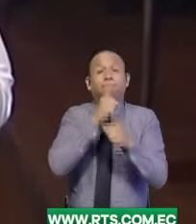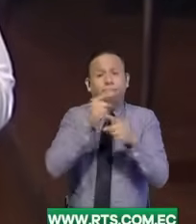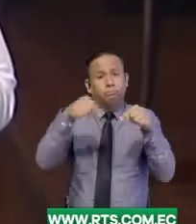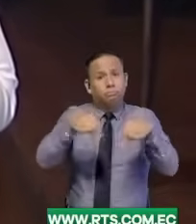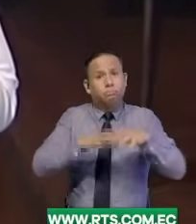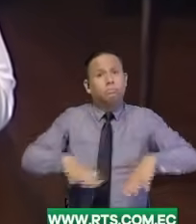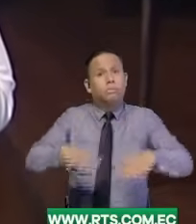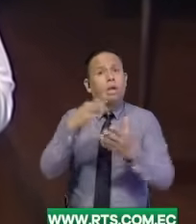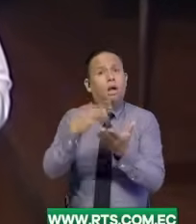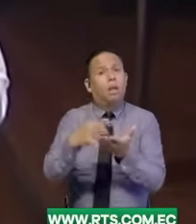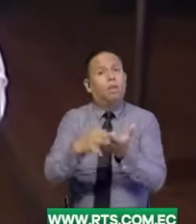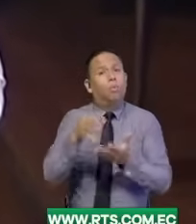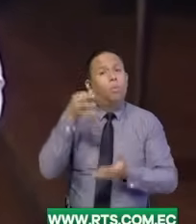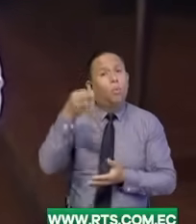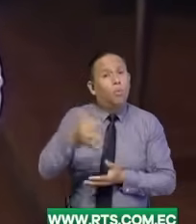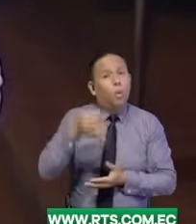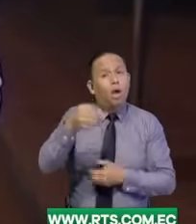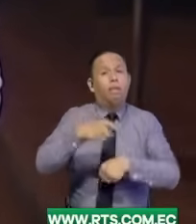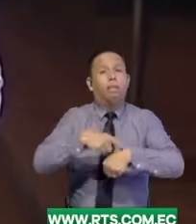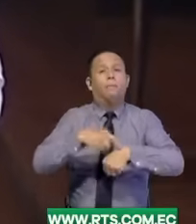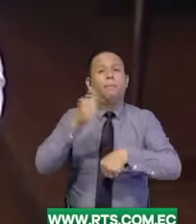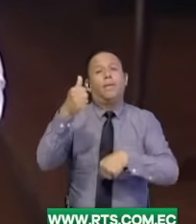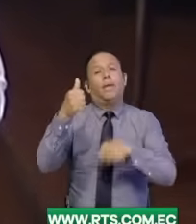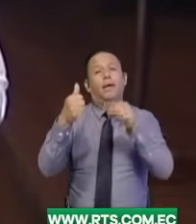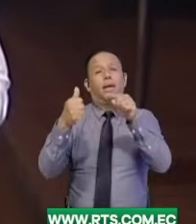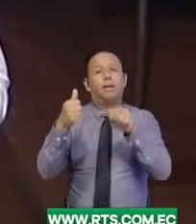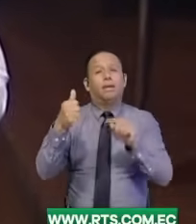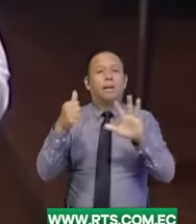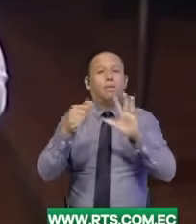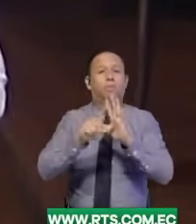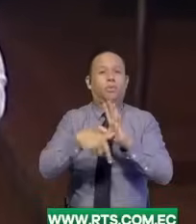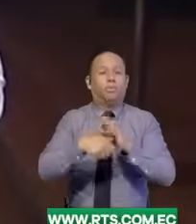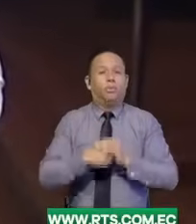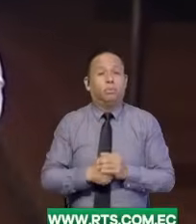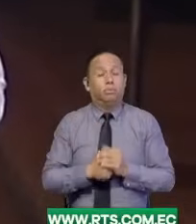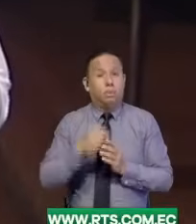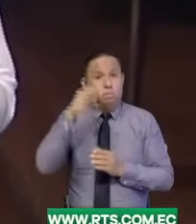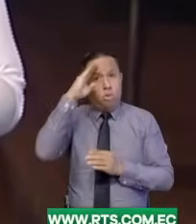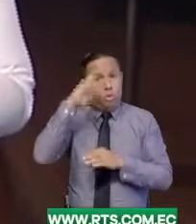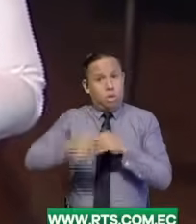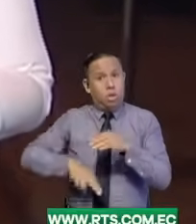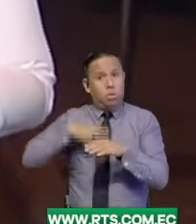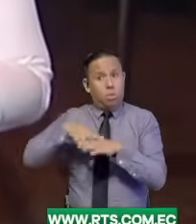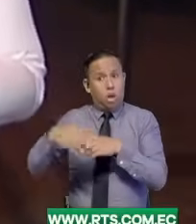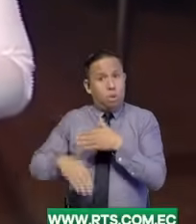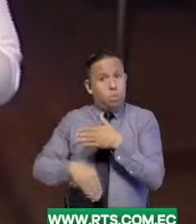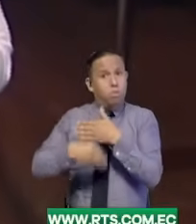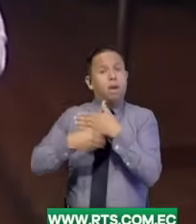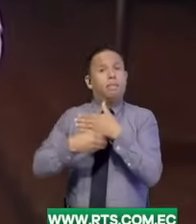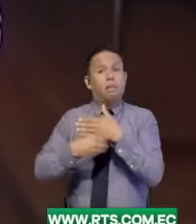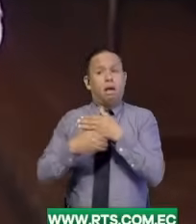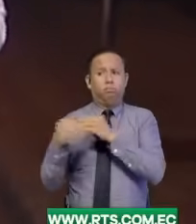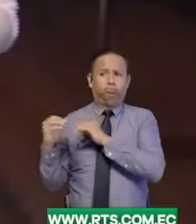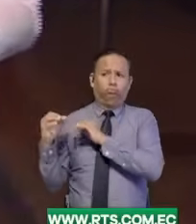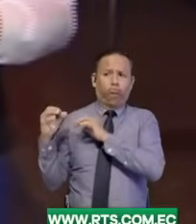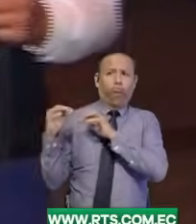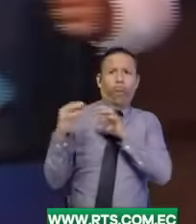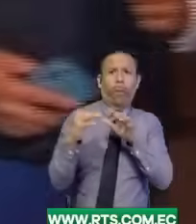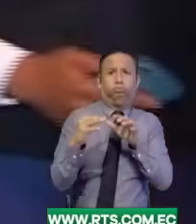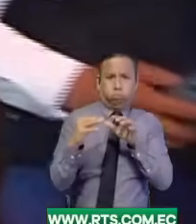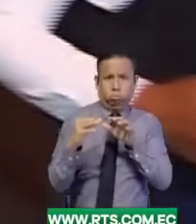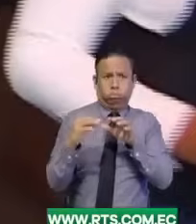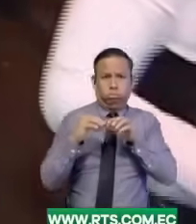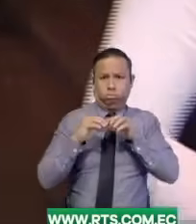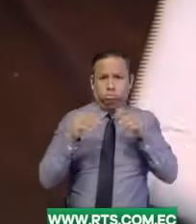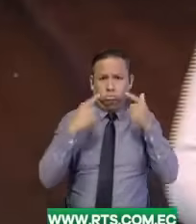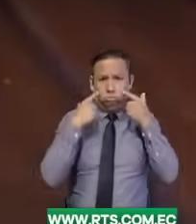en el Cantón Durán, 22 horas con 5 minutos. Y así como la Policía Nacional ha incrementado el despliegue de sus uniformados, las Fuerzas